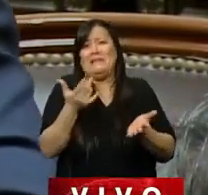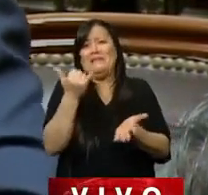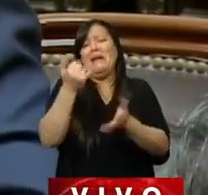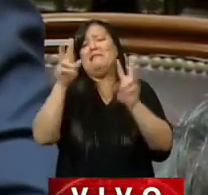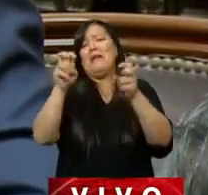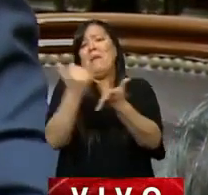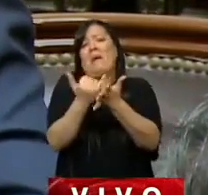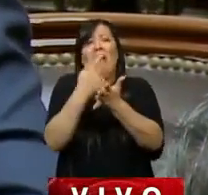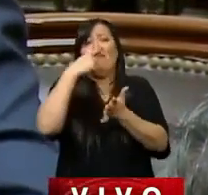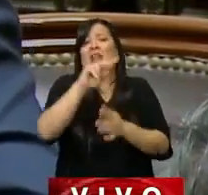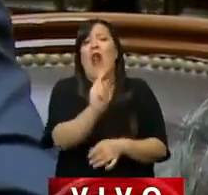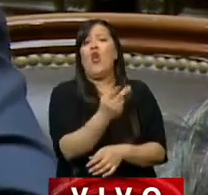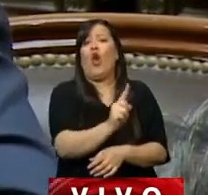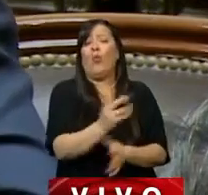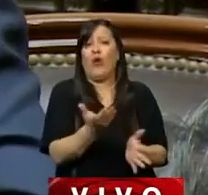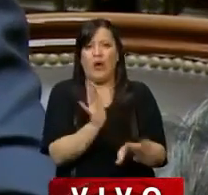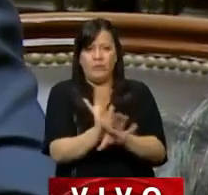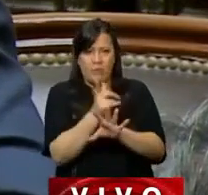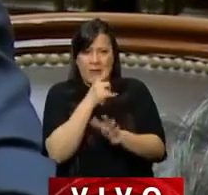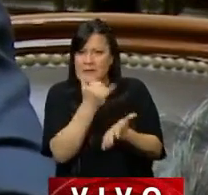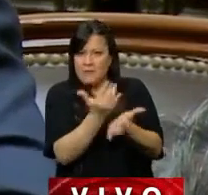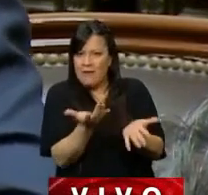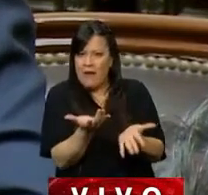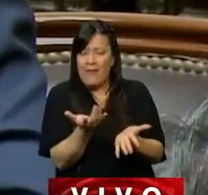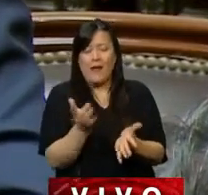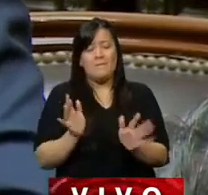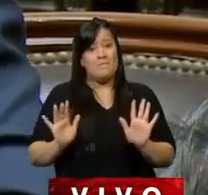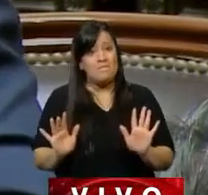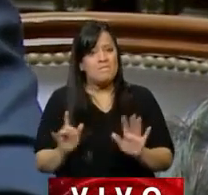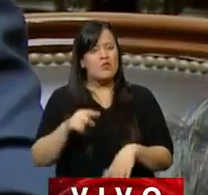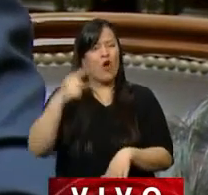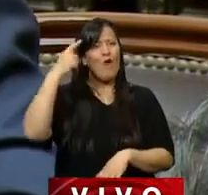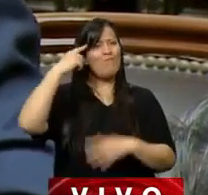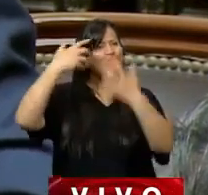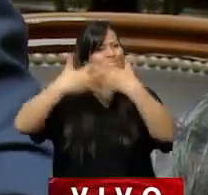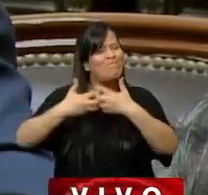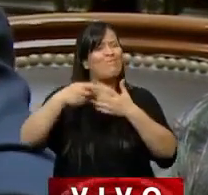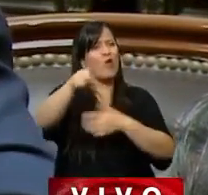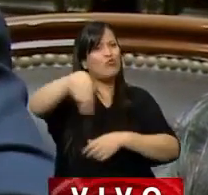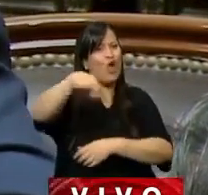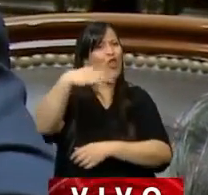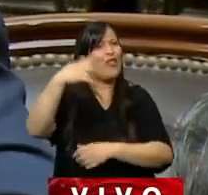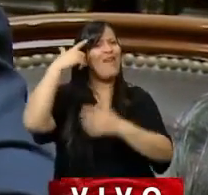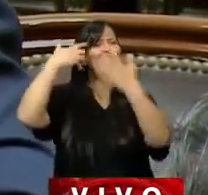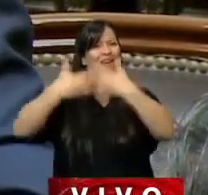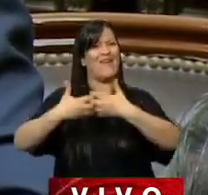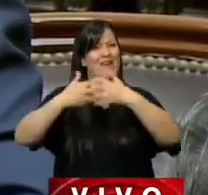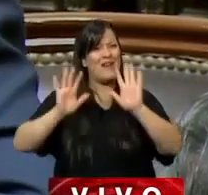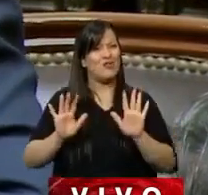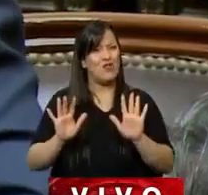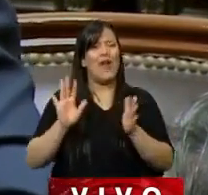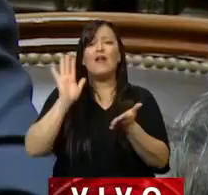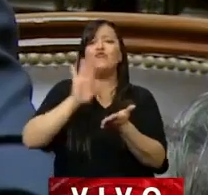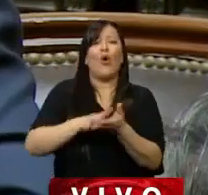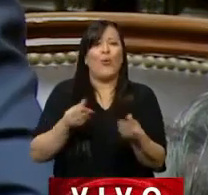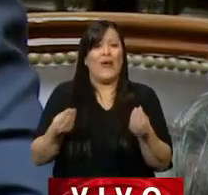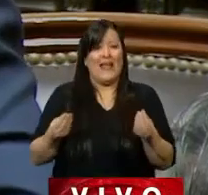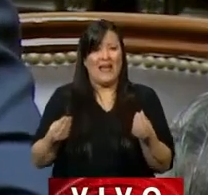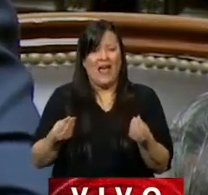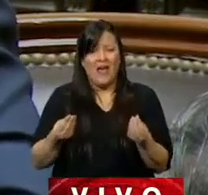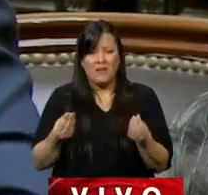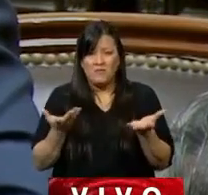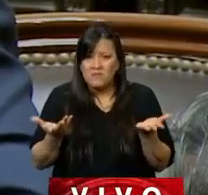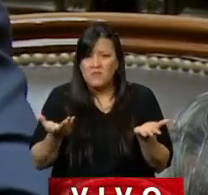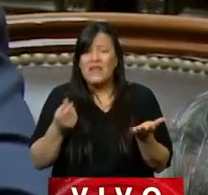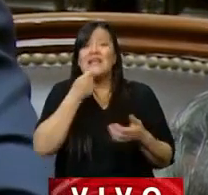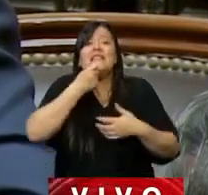menor. Y me pongo a pensar e invito a reflexionar acerca de en qué